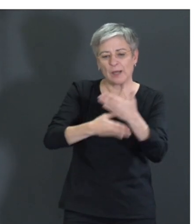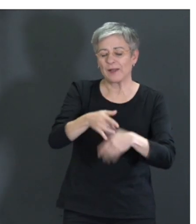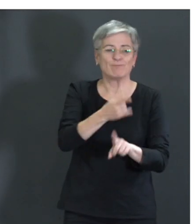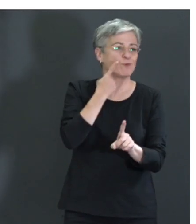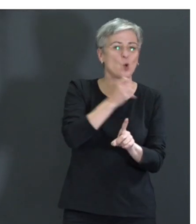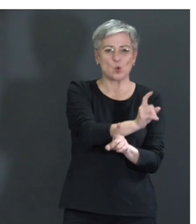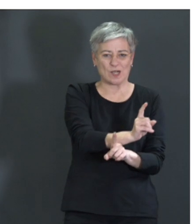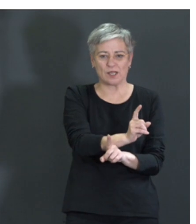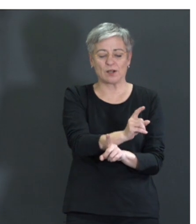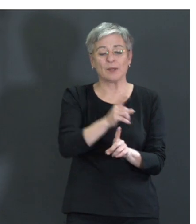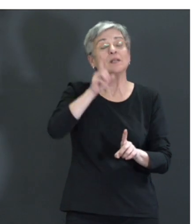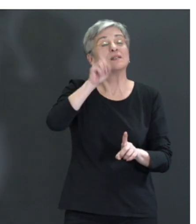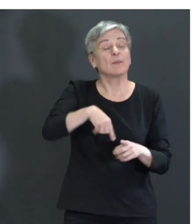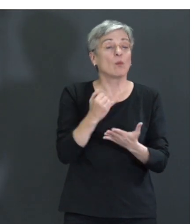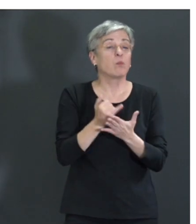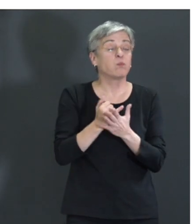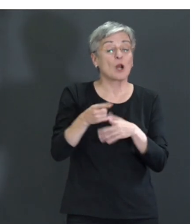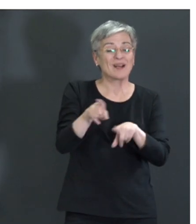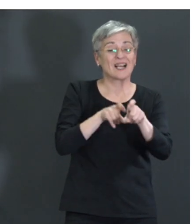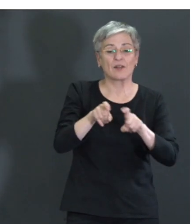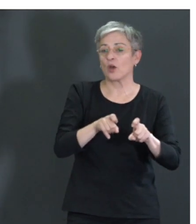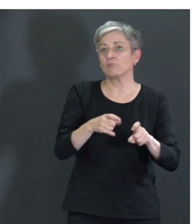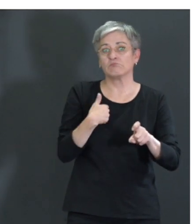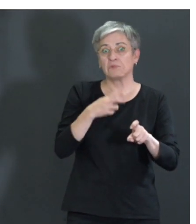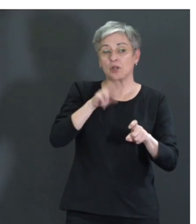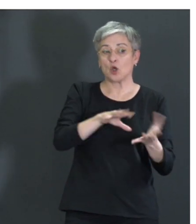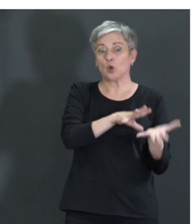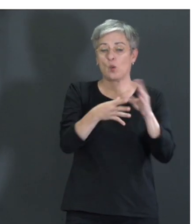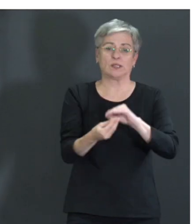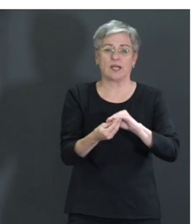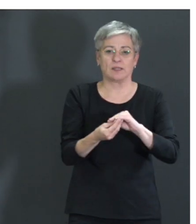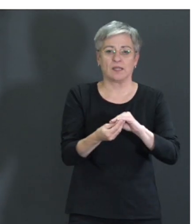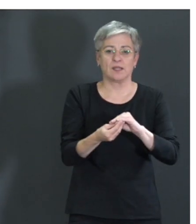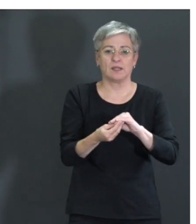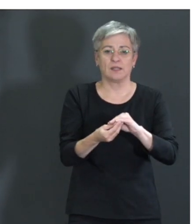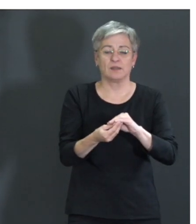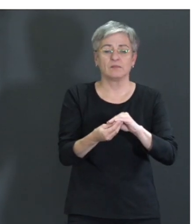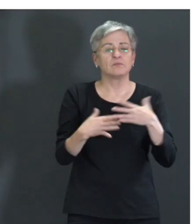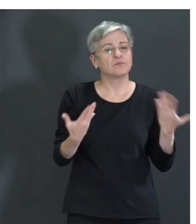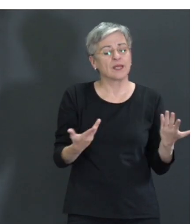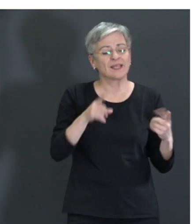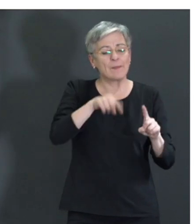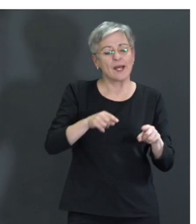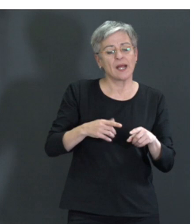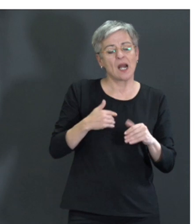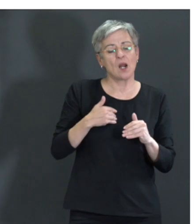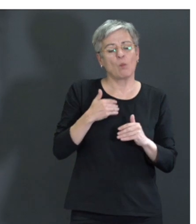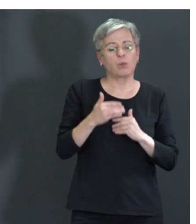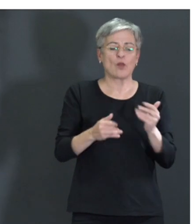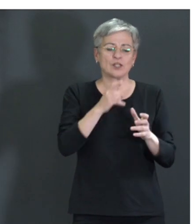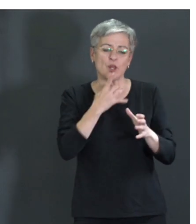pruebas de selección muchas veces no están adaptadas, ¿no? Y luego el proceso de acogida. A veces